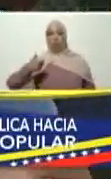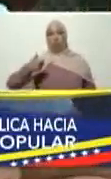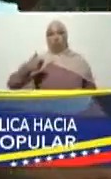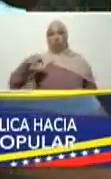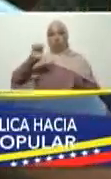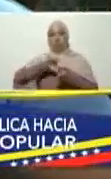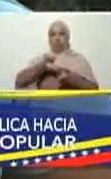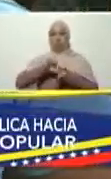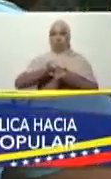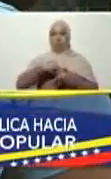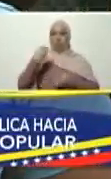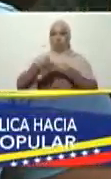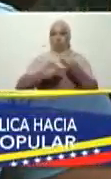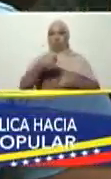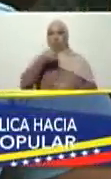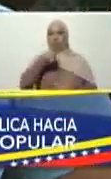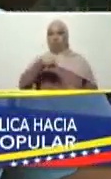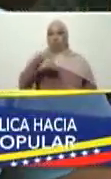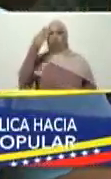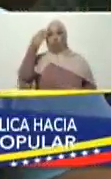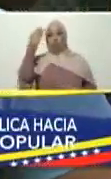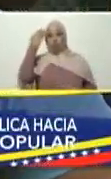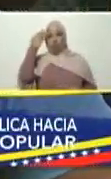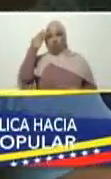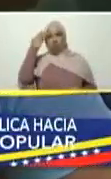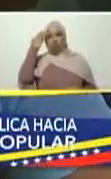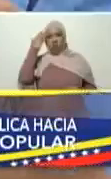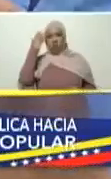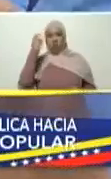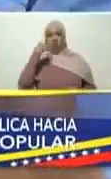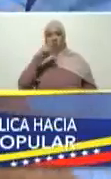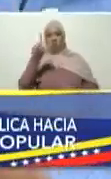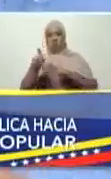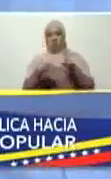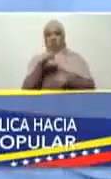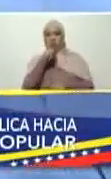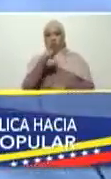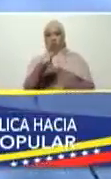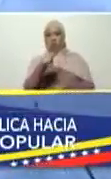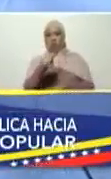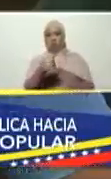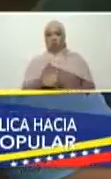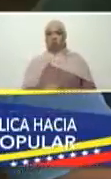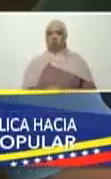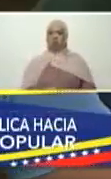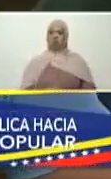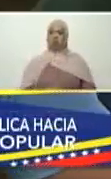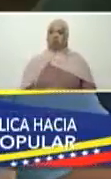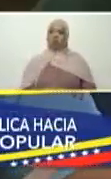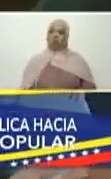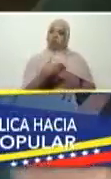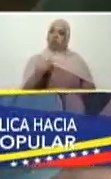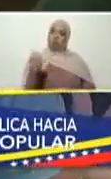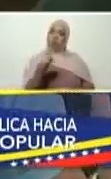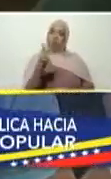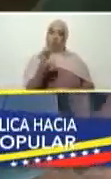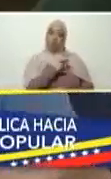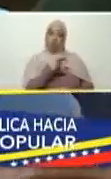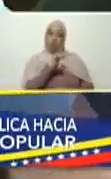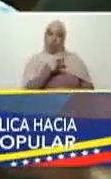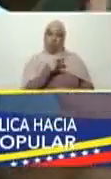los urbanos. Yo creo que usted tuvo la oportunidad en aquel momento, en el primer encuentro, en el 23 de enero, donde, bueno,